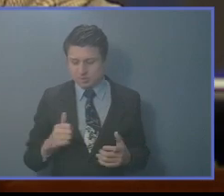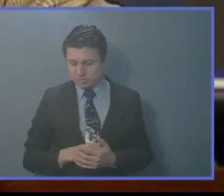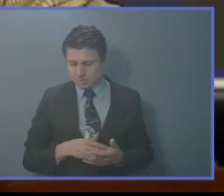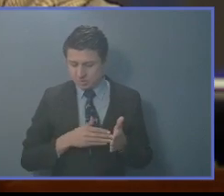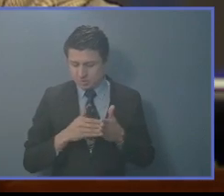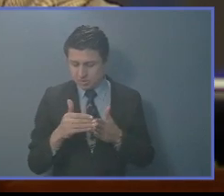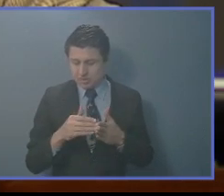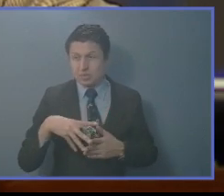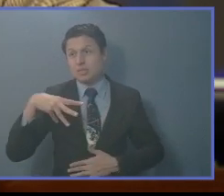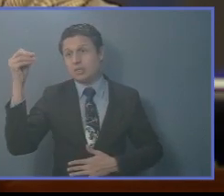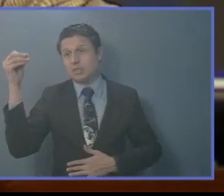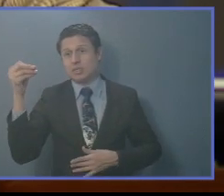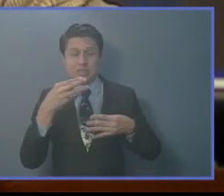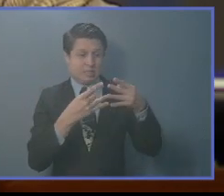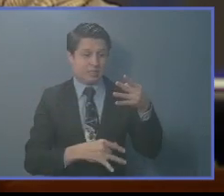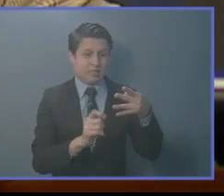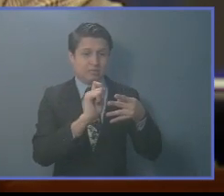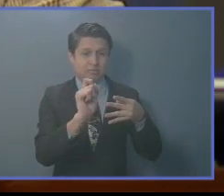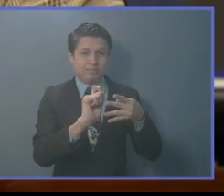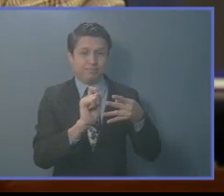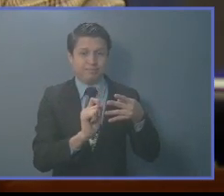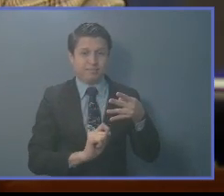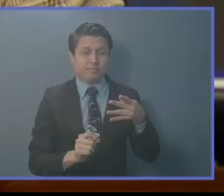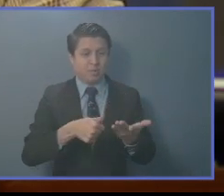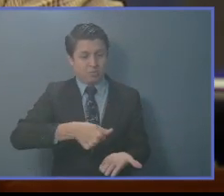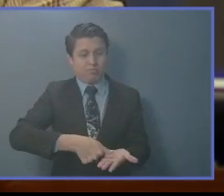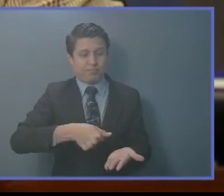o la firma de listas de asistencia